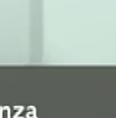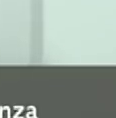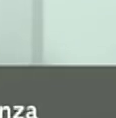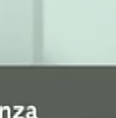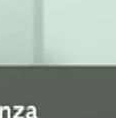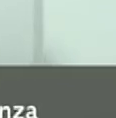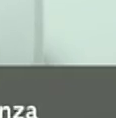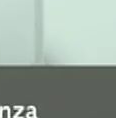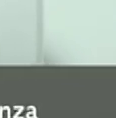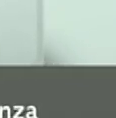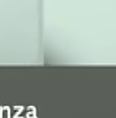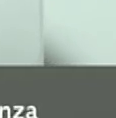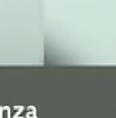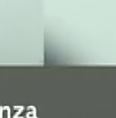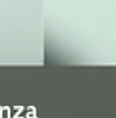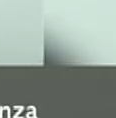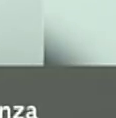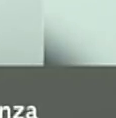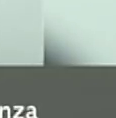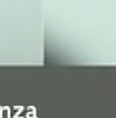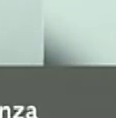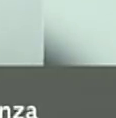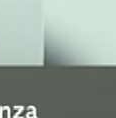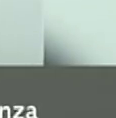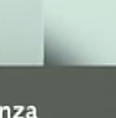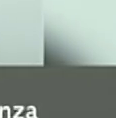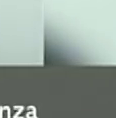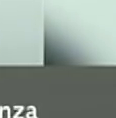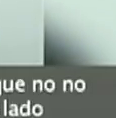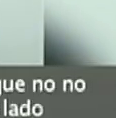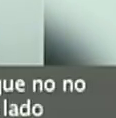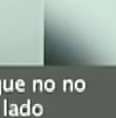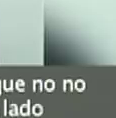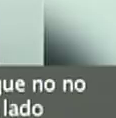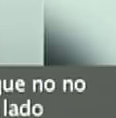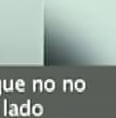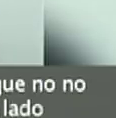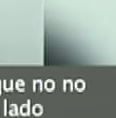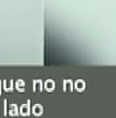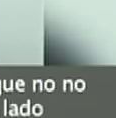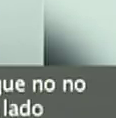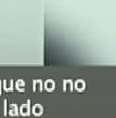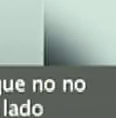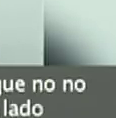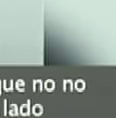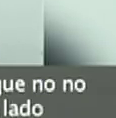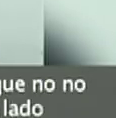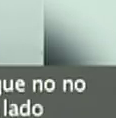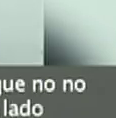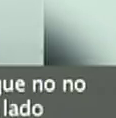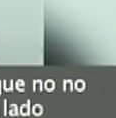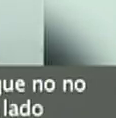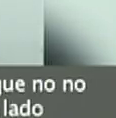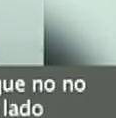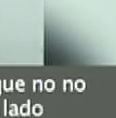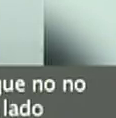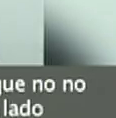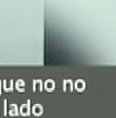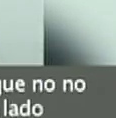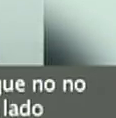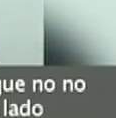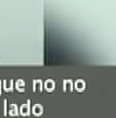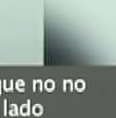Manifestaron también que necesitaban un chofer de confianza que en el cual pudieran